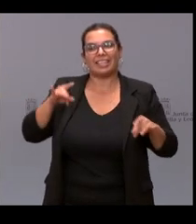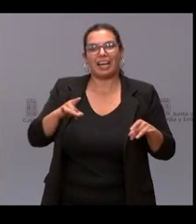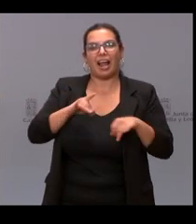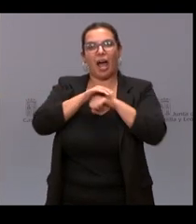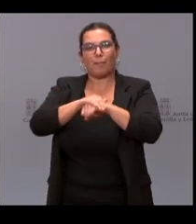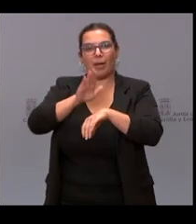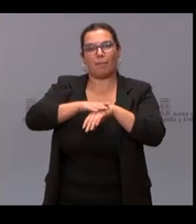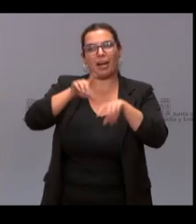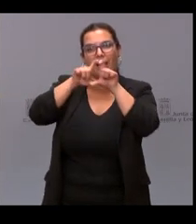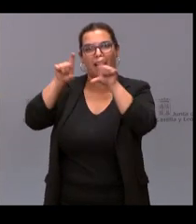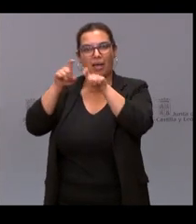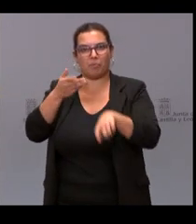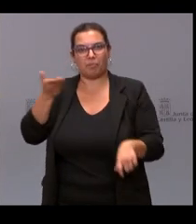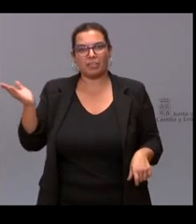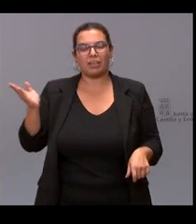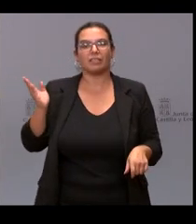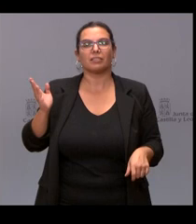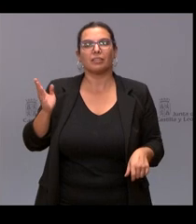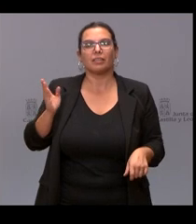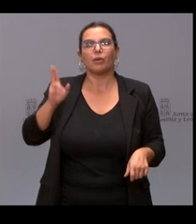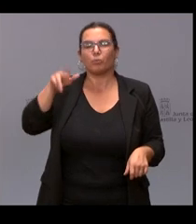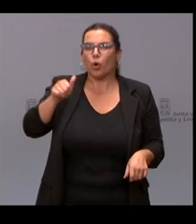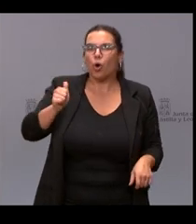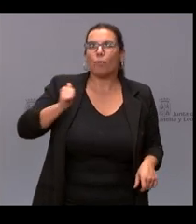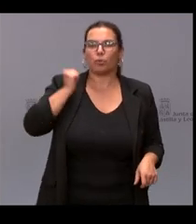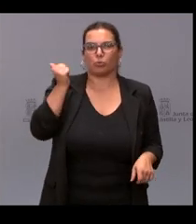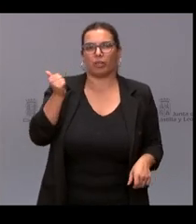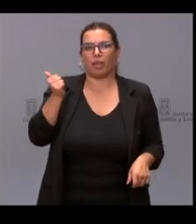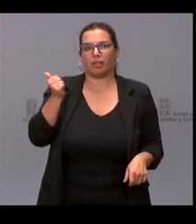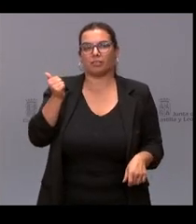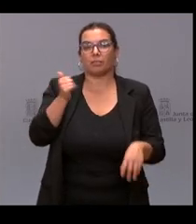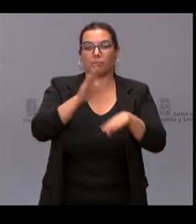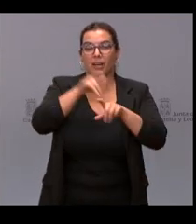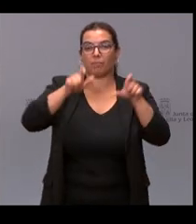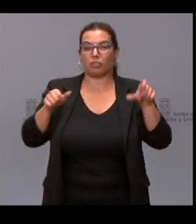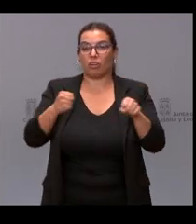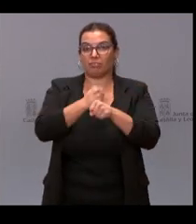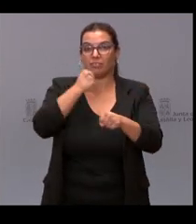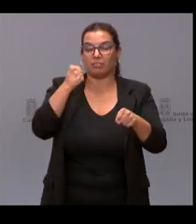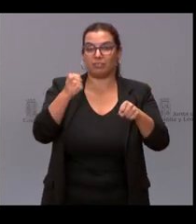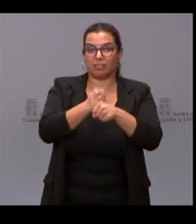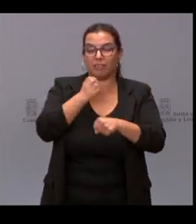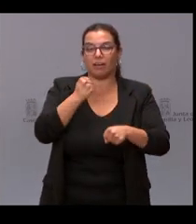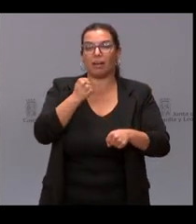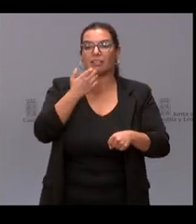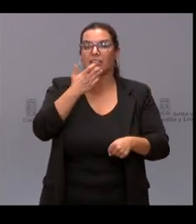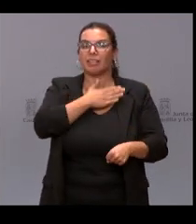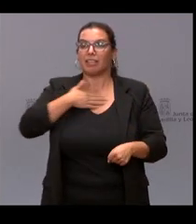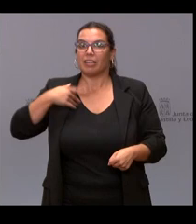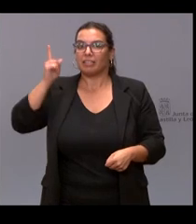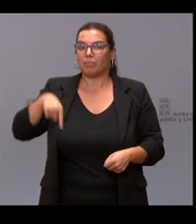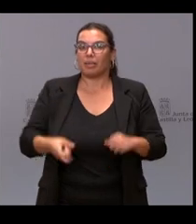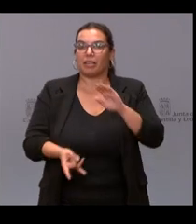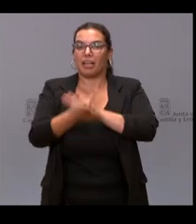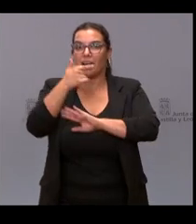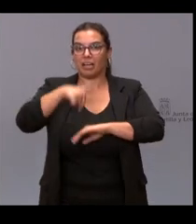empresas. Castilla y León es una tierra de oportunidades para los trabajadores, para quienes quieren instalarse aquí